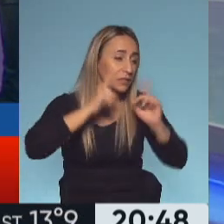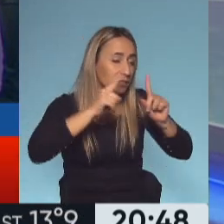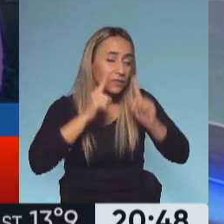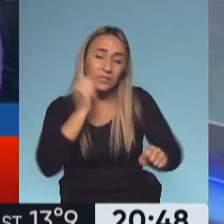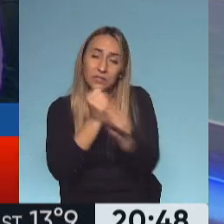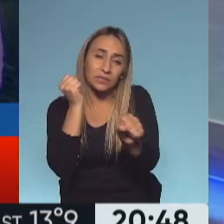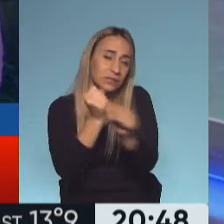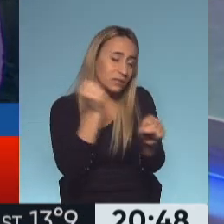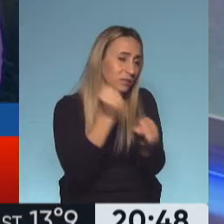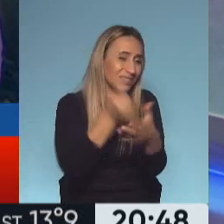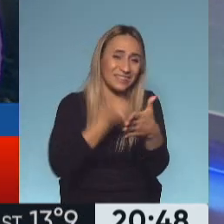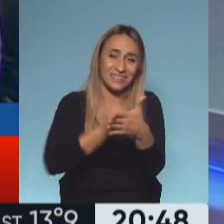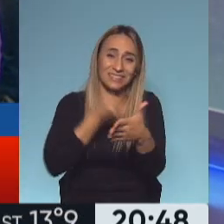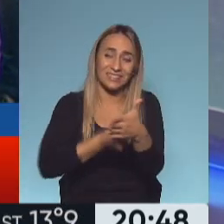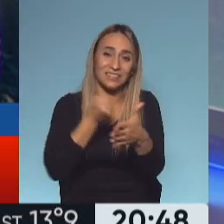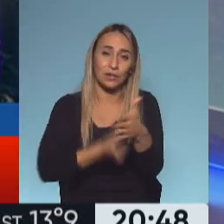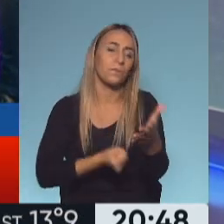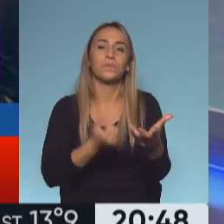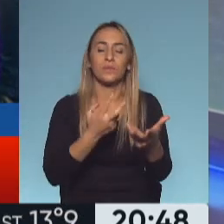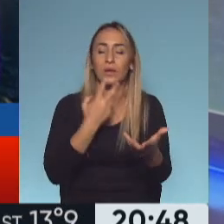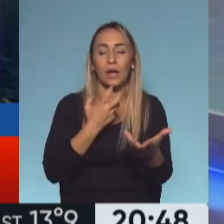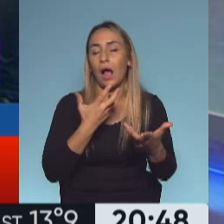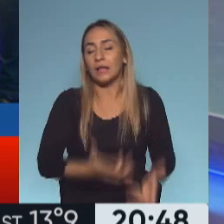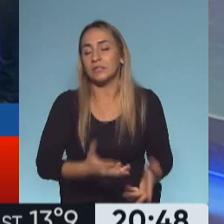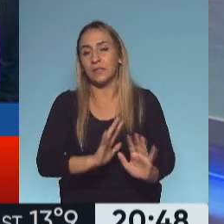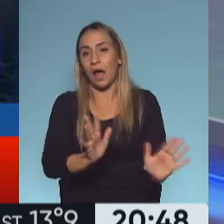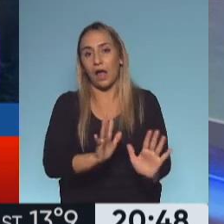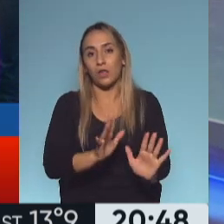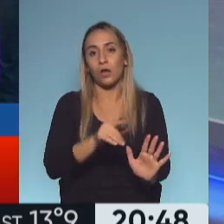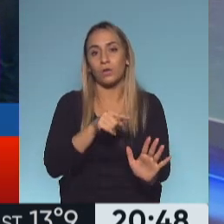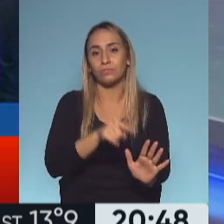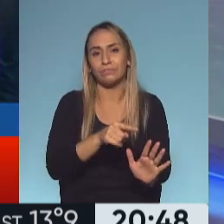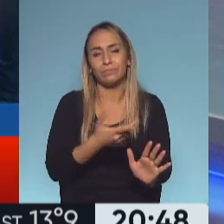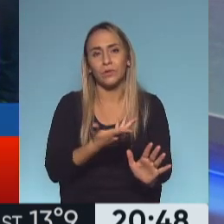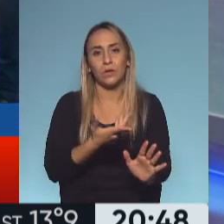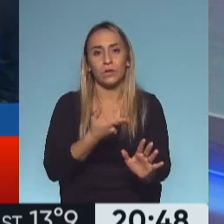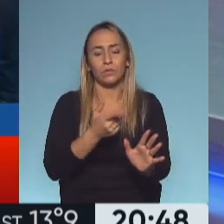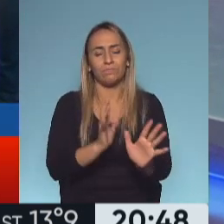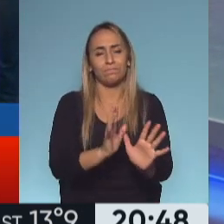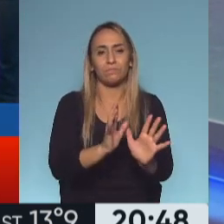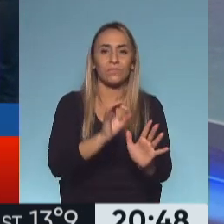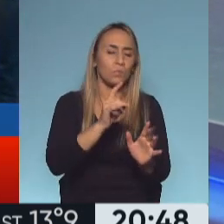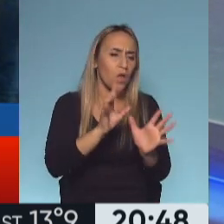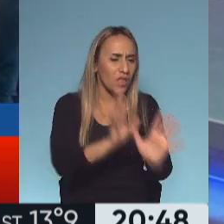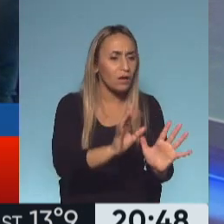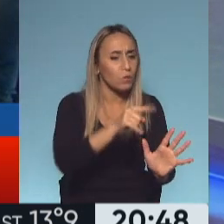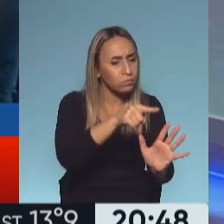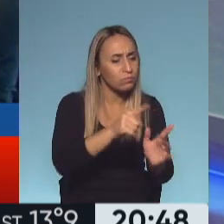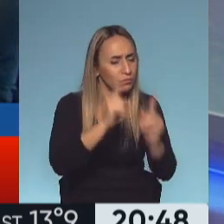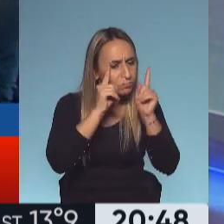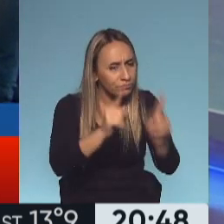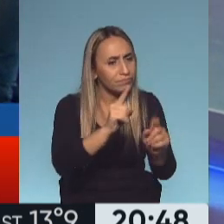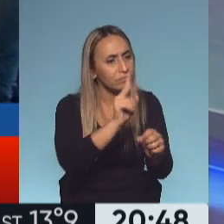que dejarle el desgaste de por sí de su acción, de su trabajo, y dejarle otra tarea a otro tipo de personas.